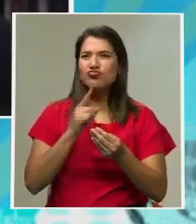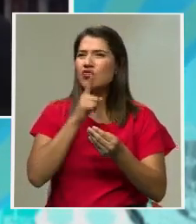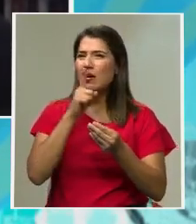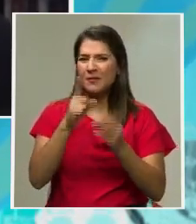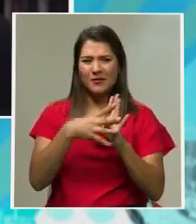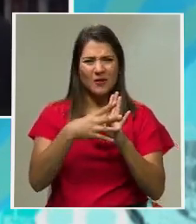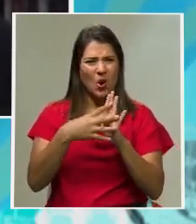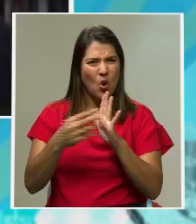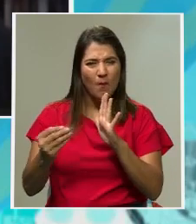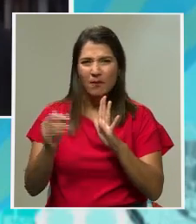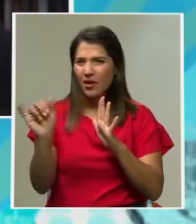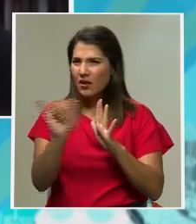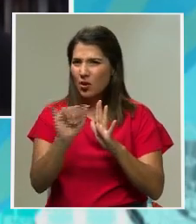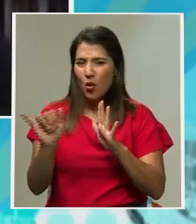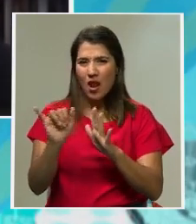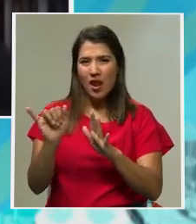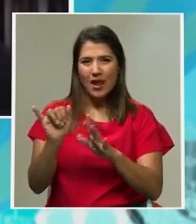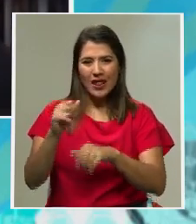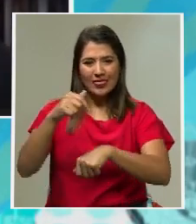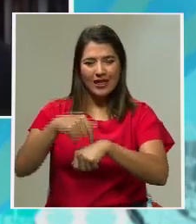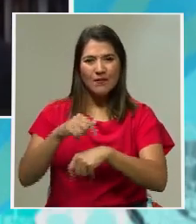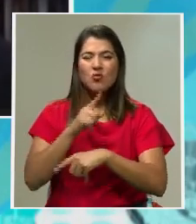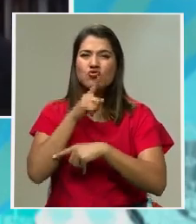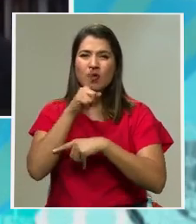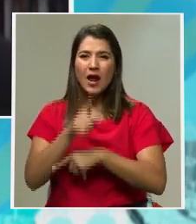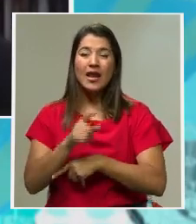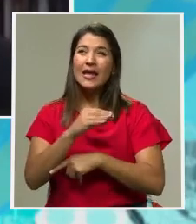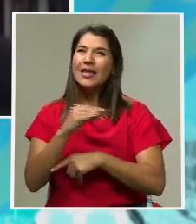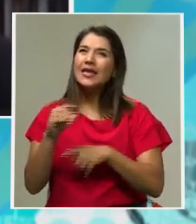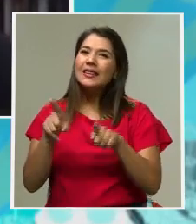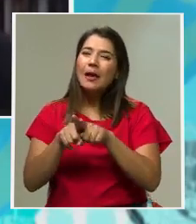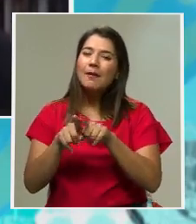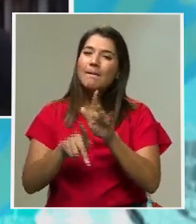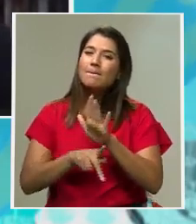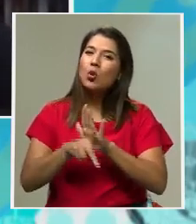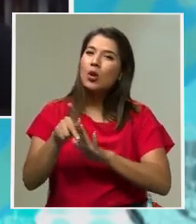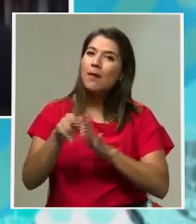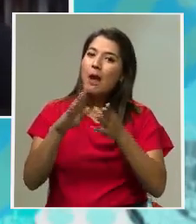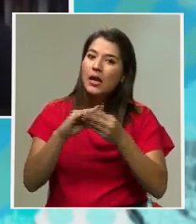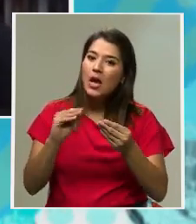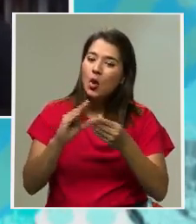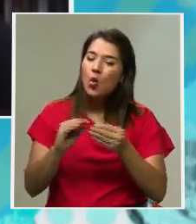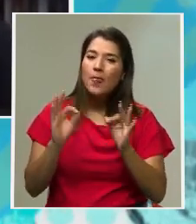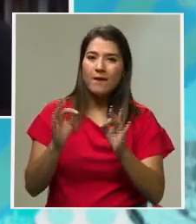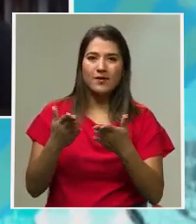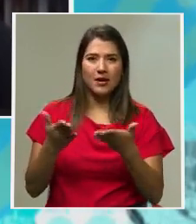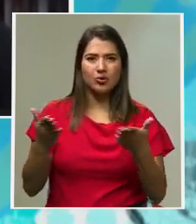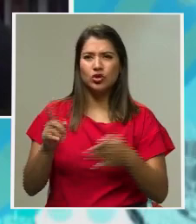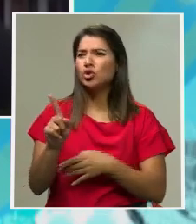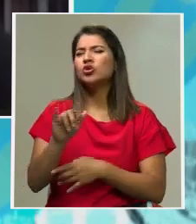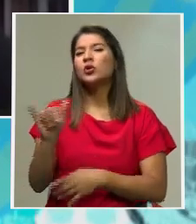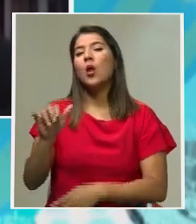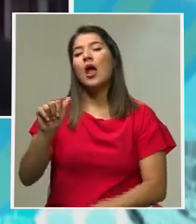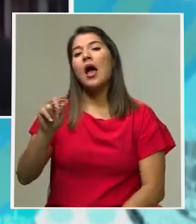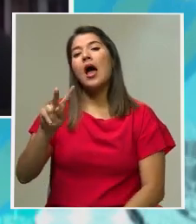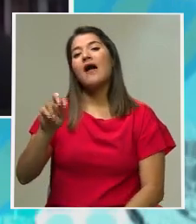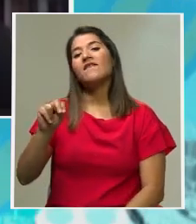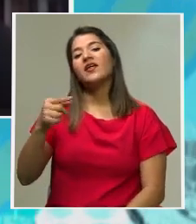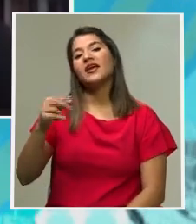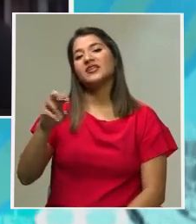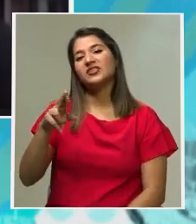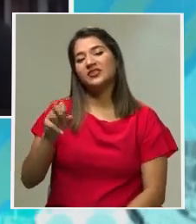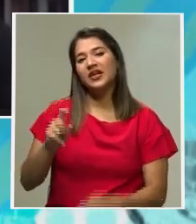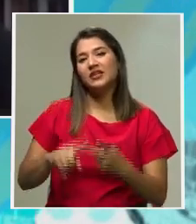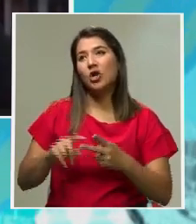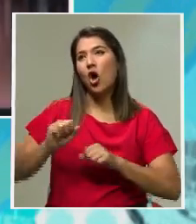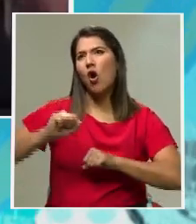que te están diciendo cosas que, porque no es lo mismo que Avengers o los superhéroes, que es